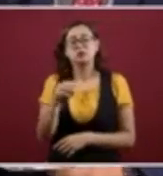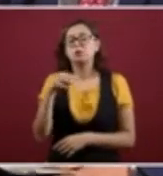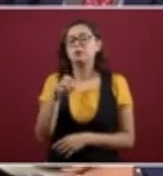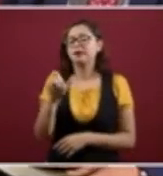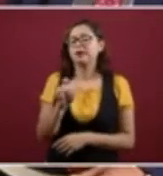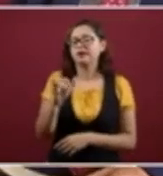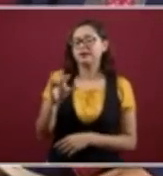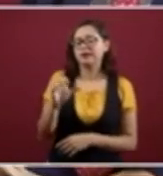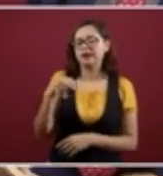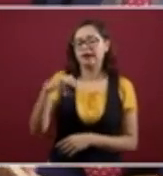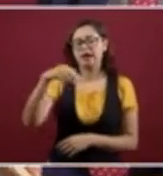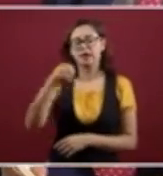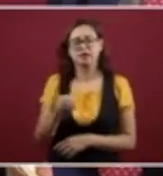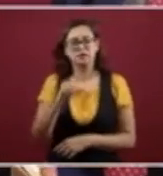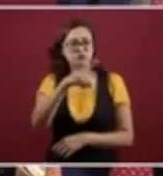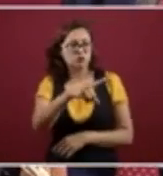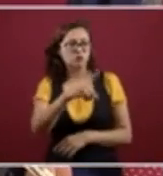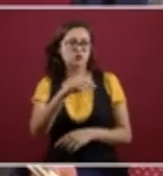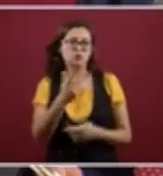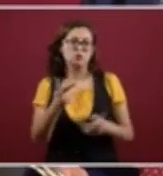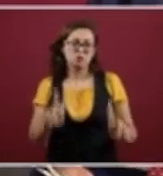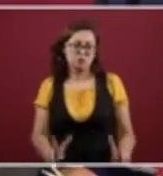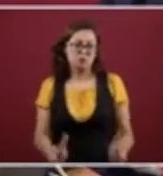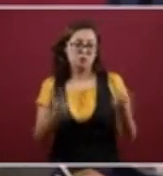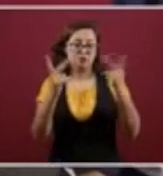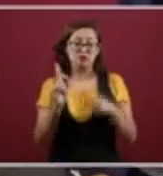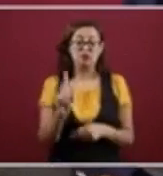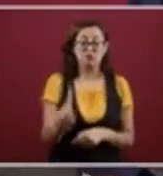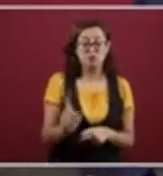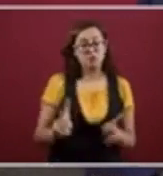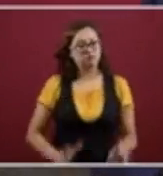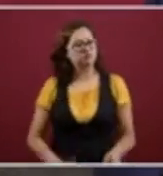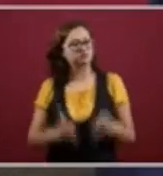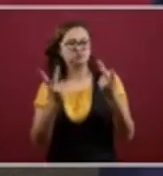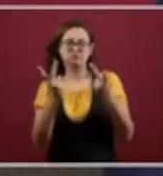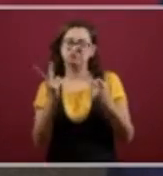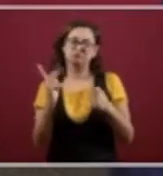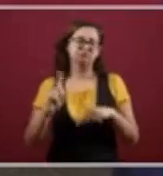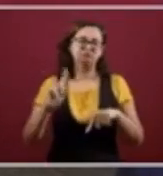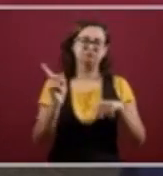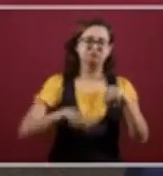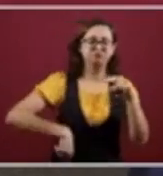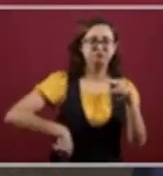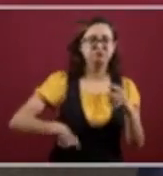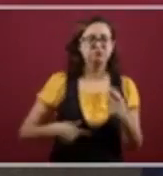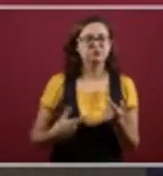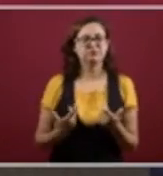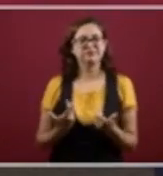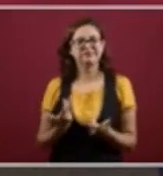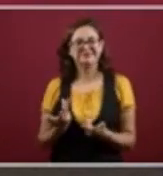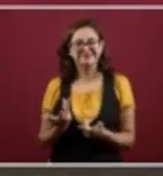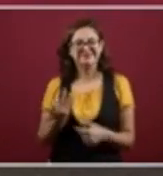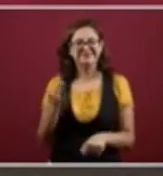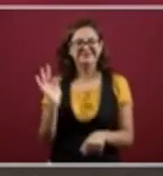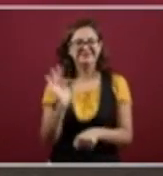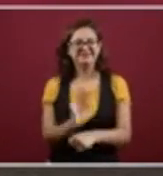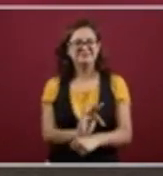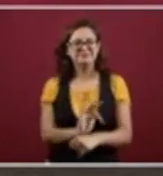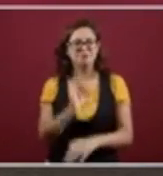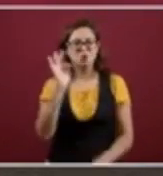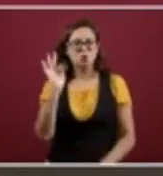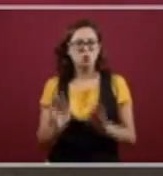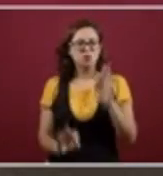y que se detuviera este proceso. Ahora les van a informar